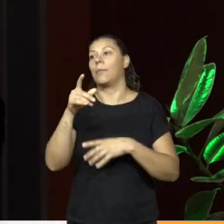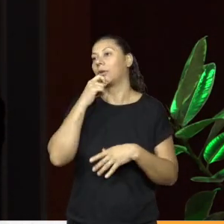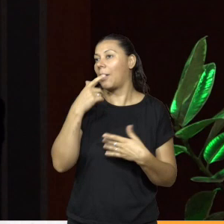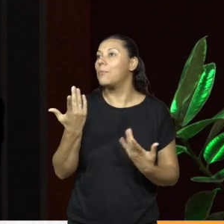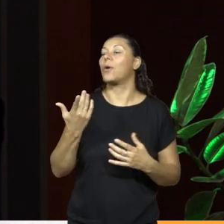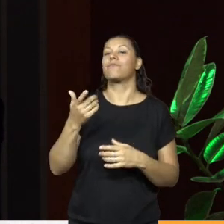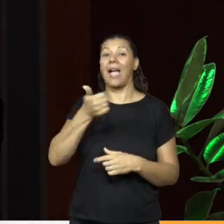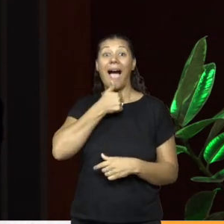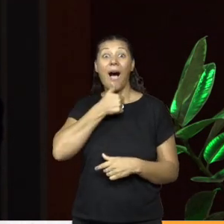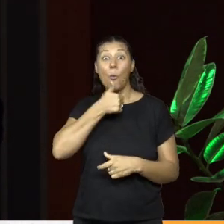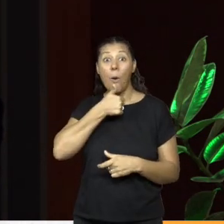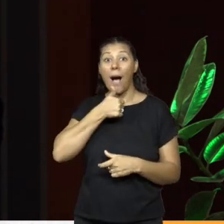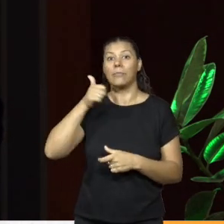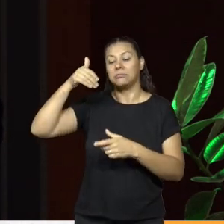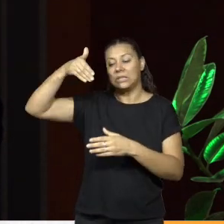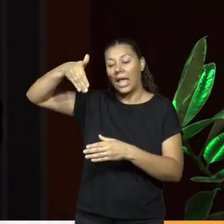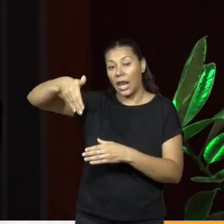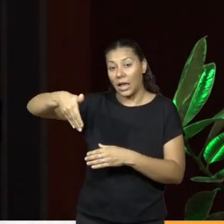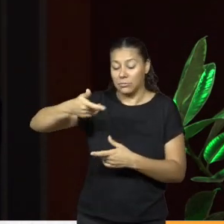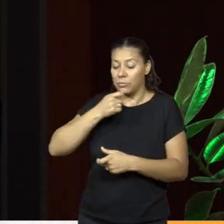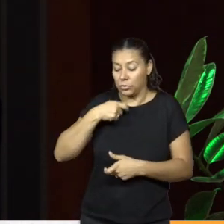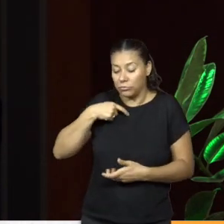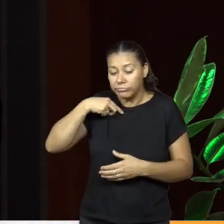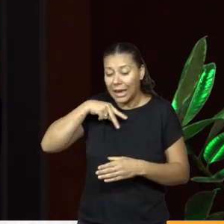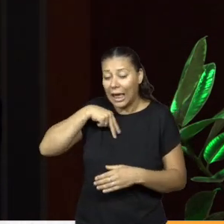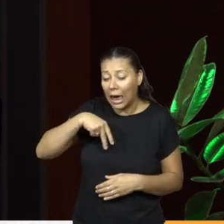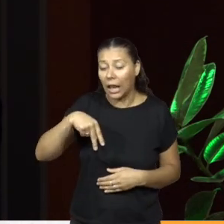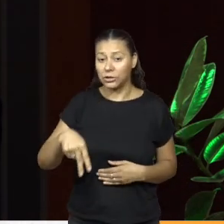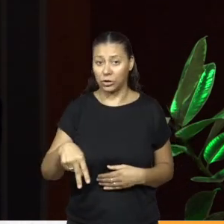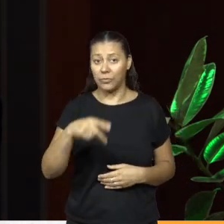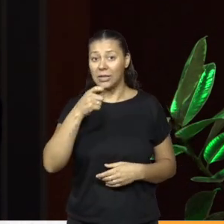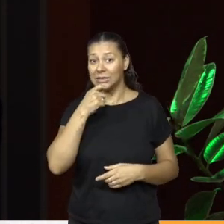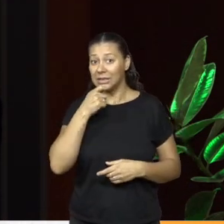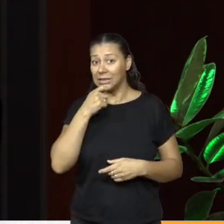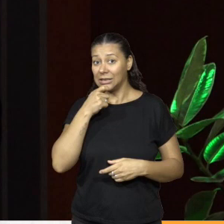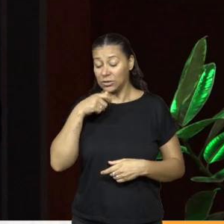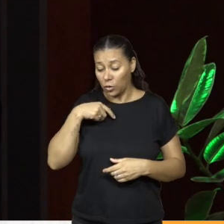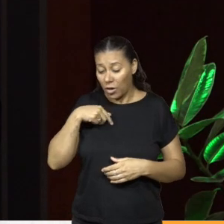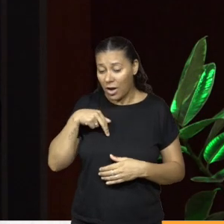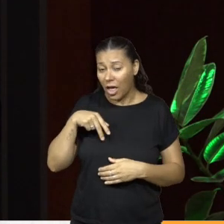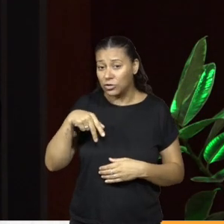agua y si el agua me llega al tobillo y yo no puedo verme los pies,